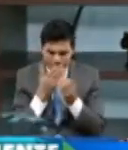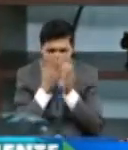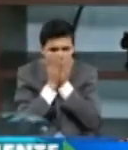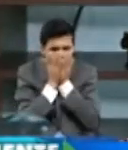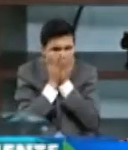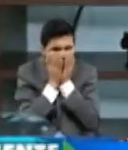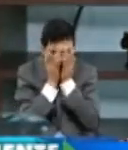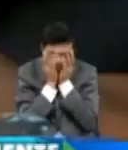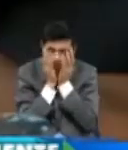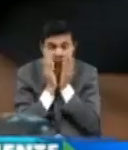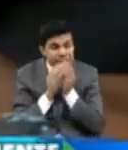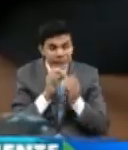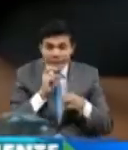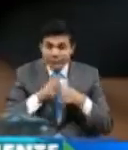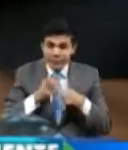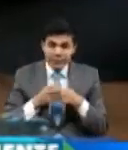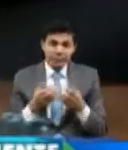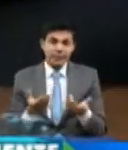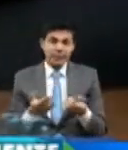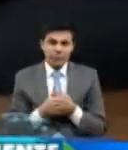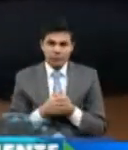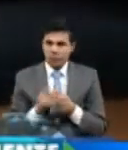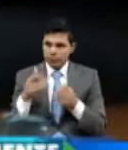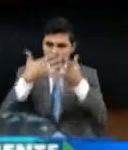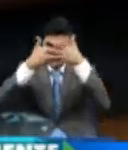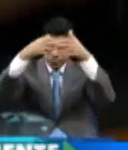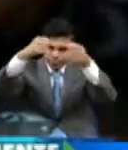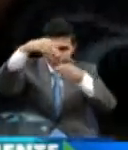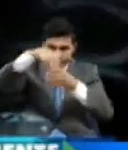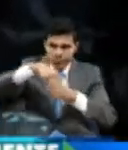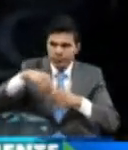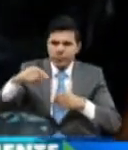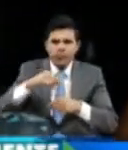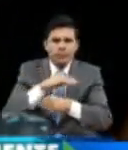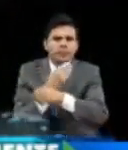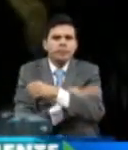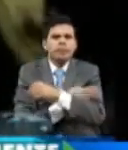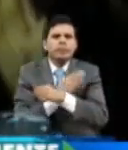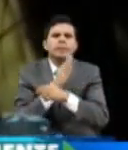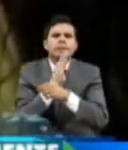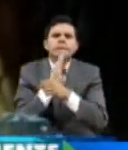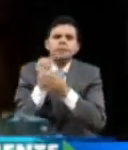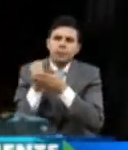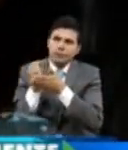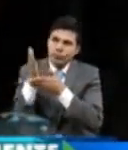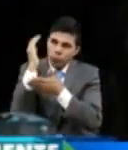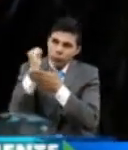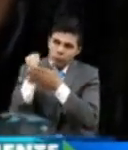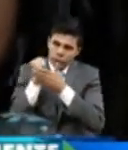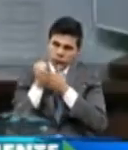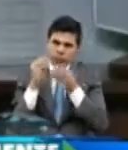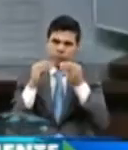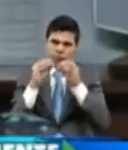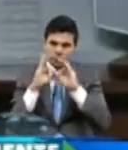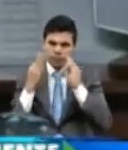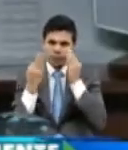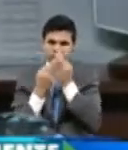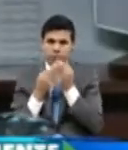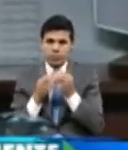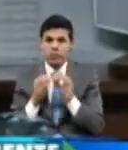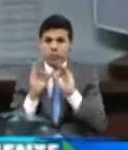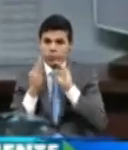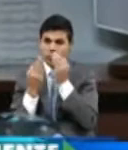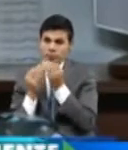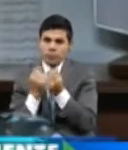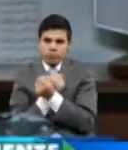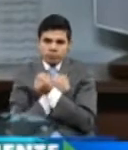la vida. En su paso por la cárcel, su mayor fuerza fue Dios y la familia. El amor de mi familia fue lo que más me